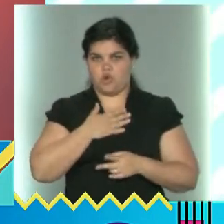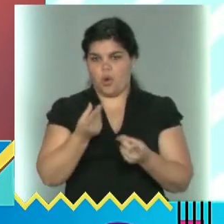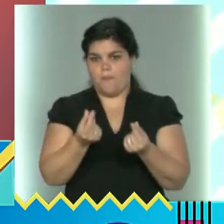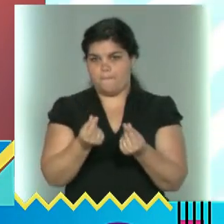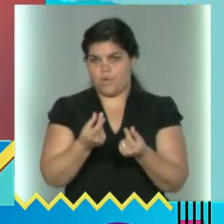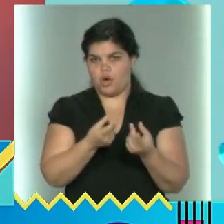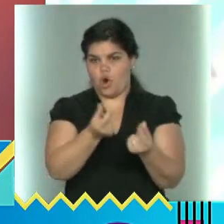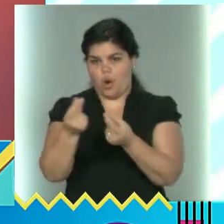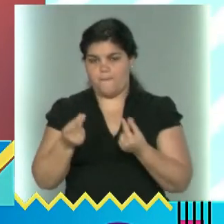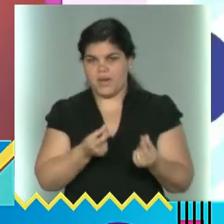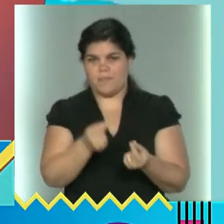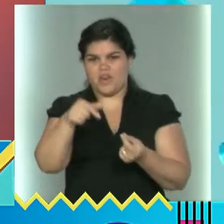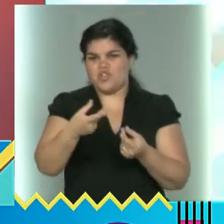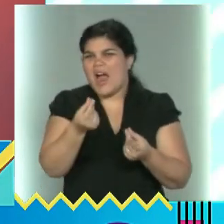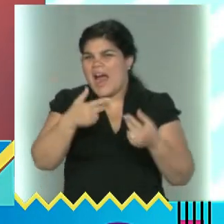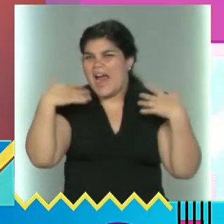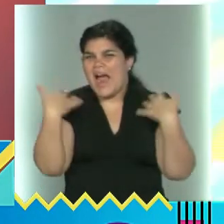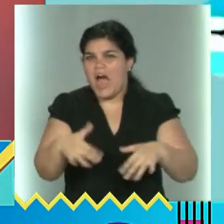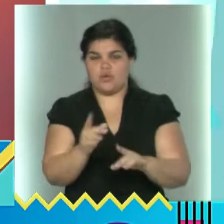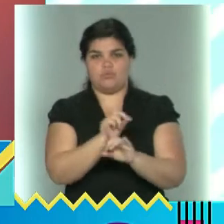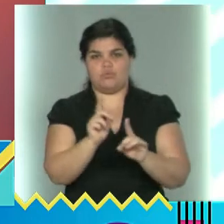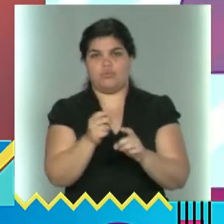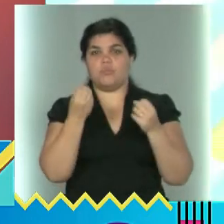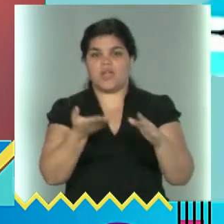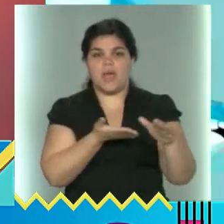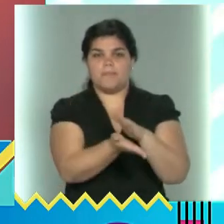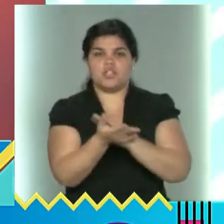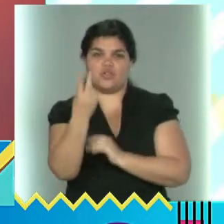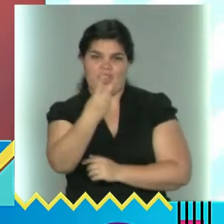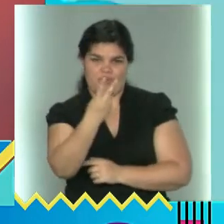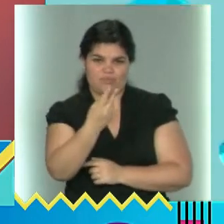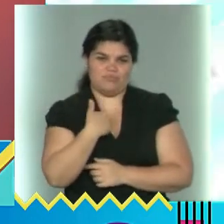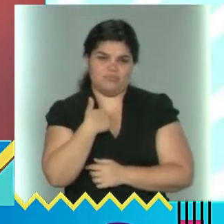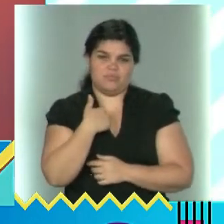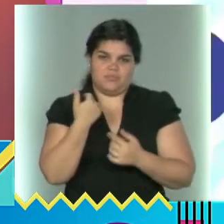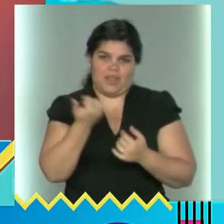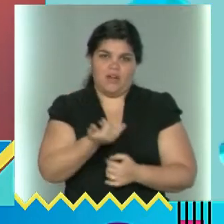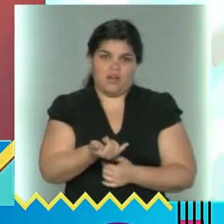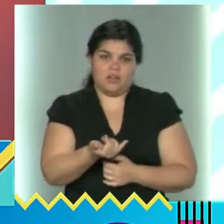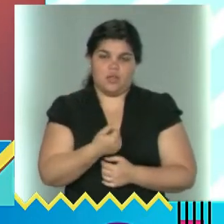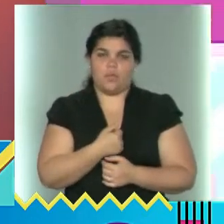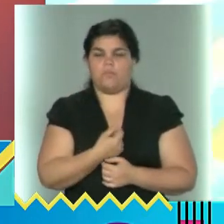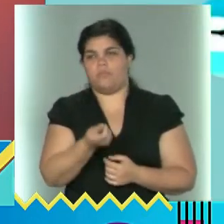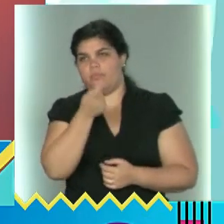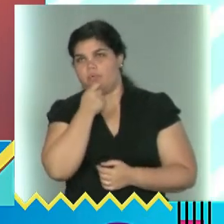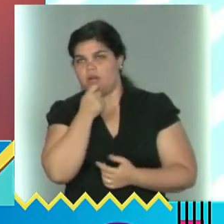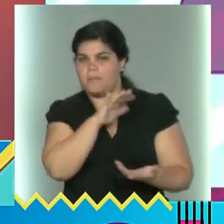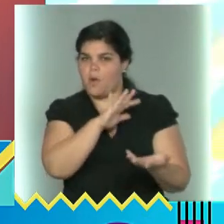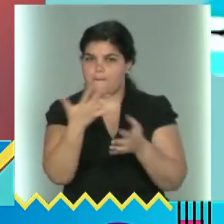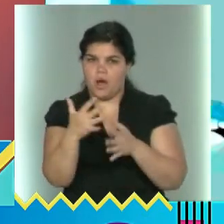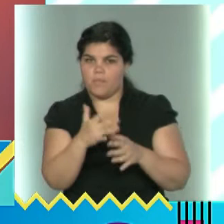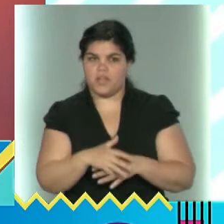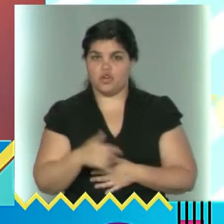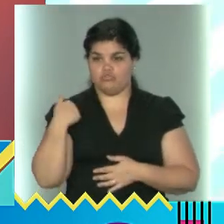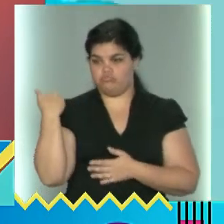caro, o sea, porque yo tengo 2 impresoras y por ejemplo, con 2 impresoras por mes, poner que yo haga con el tiempo